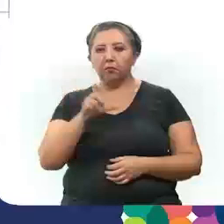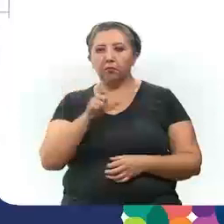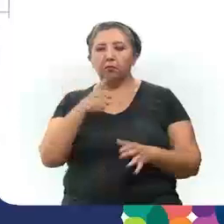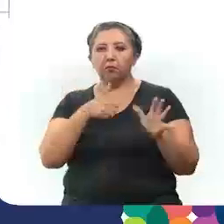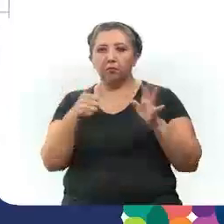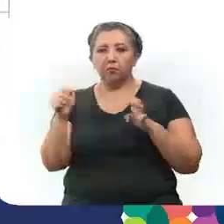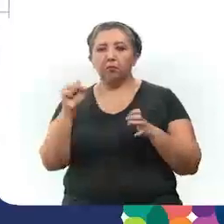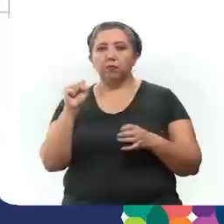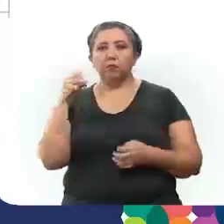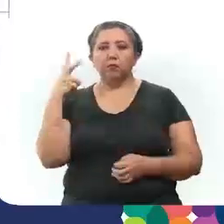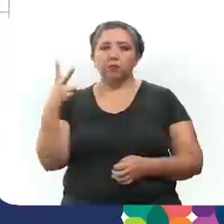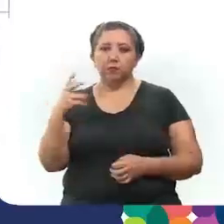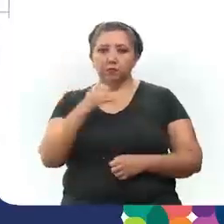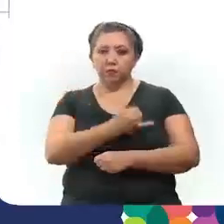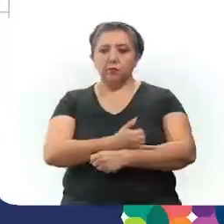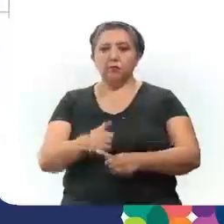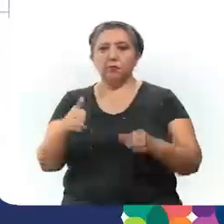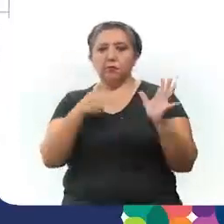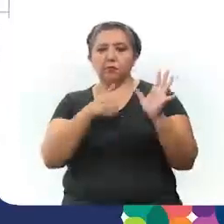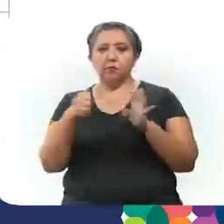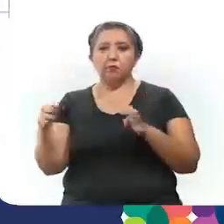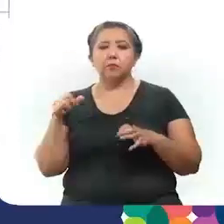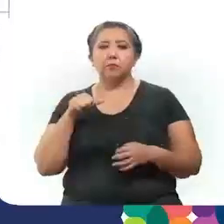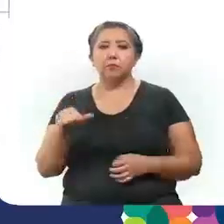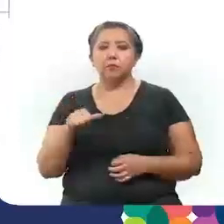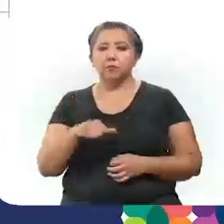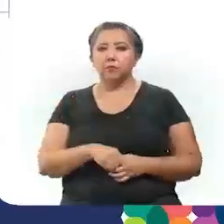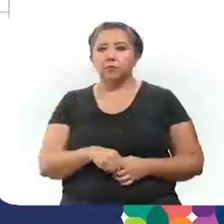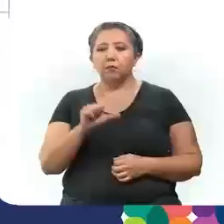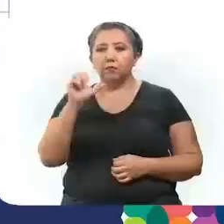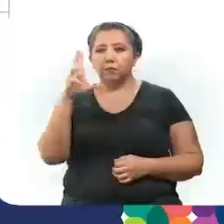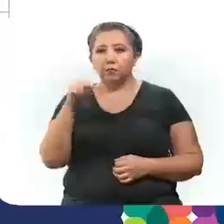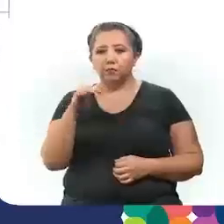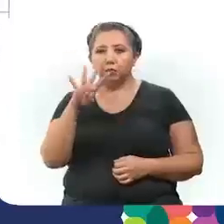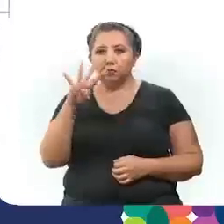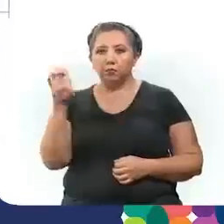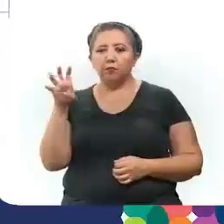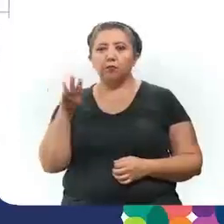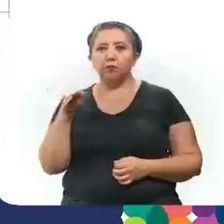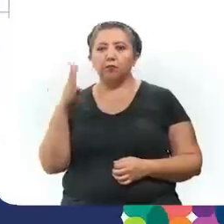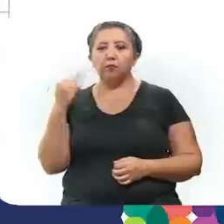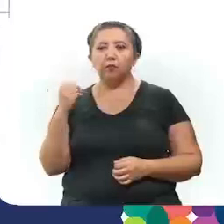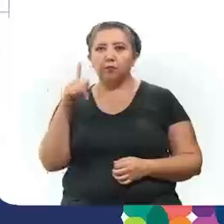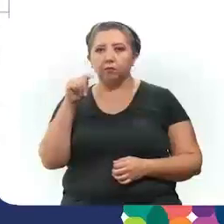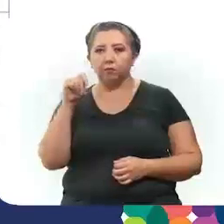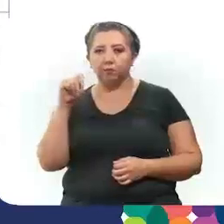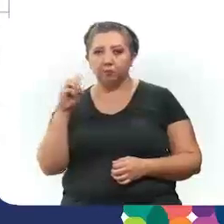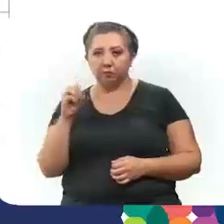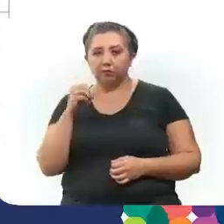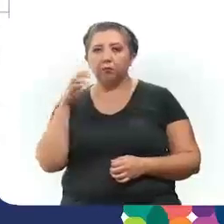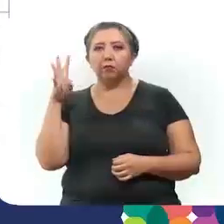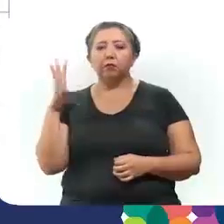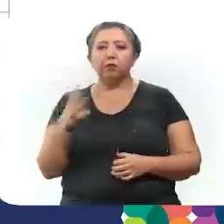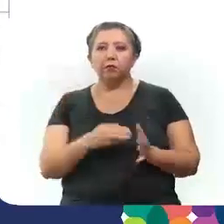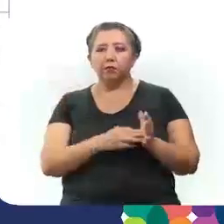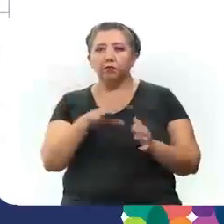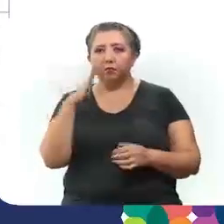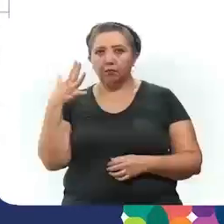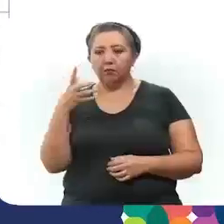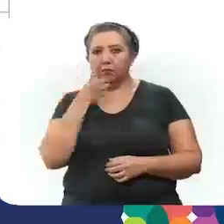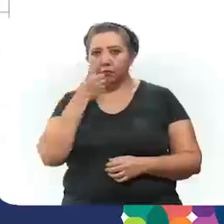662, Izamal, 616, Acanqué, 499, Peto, 405,